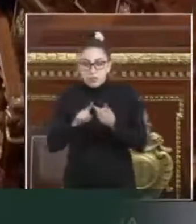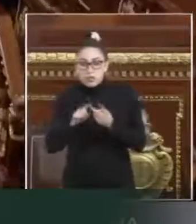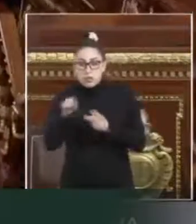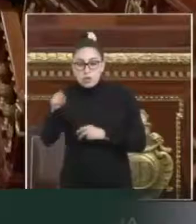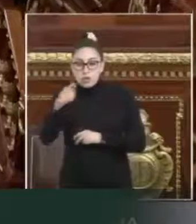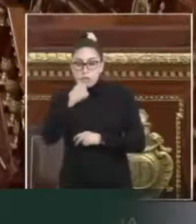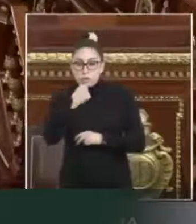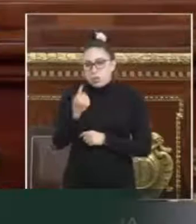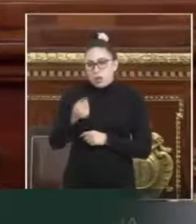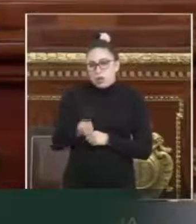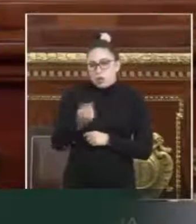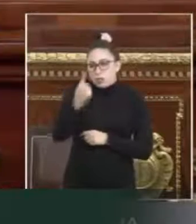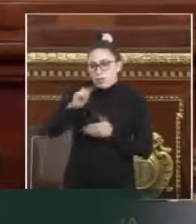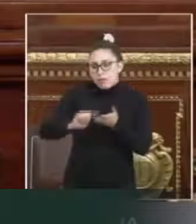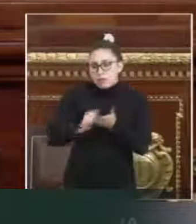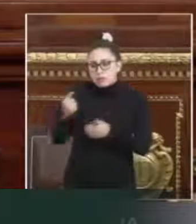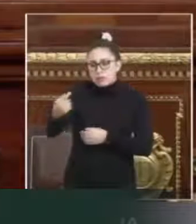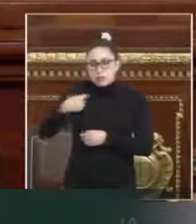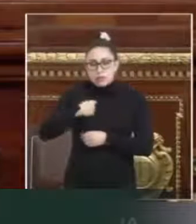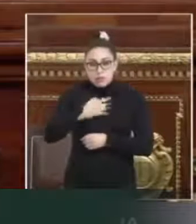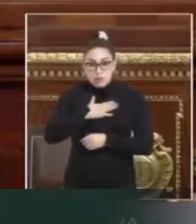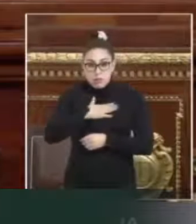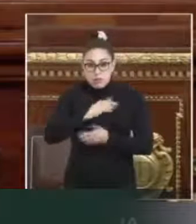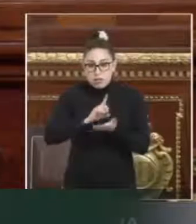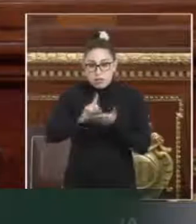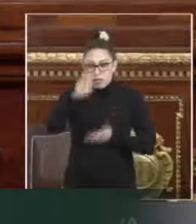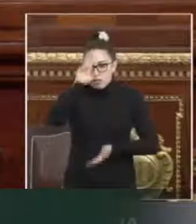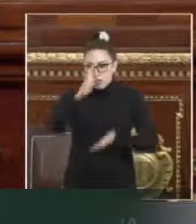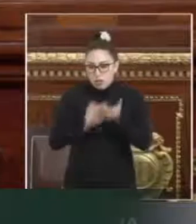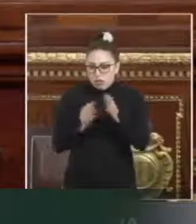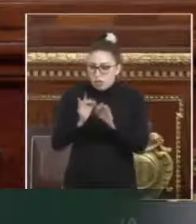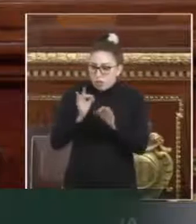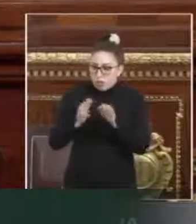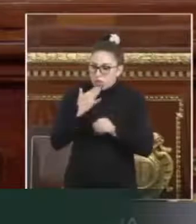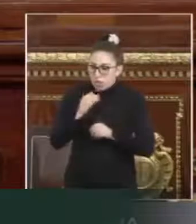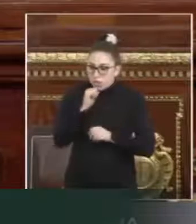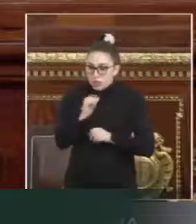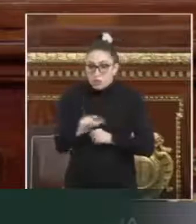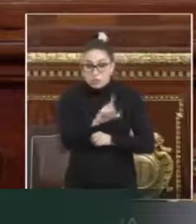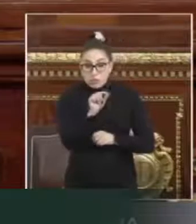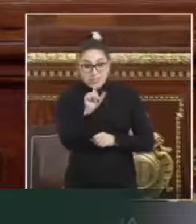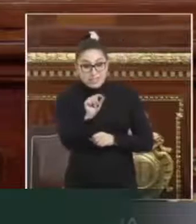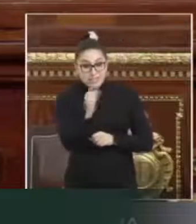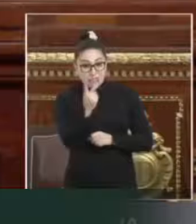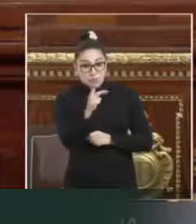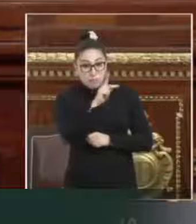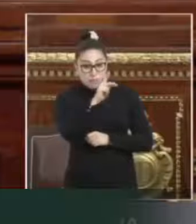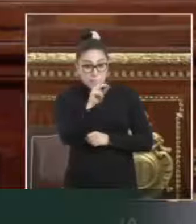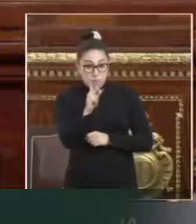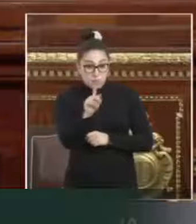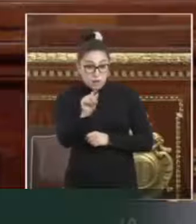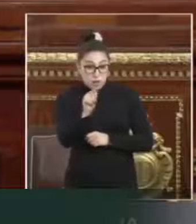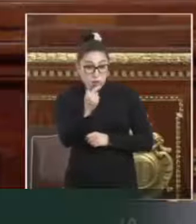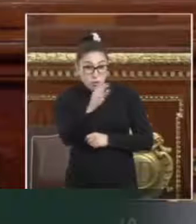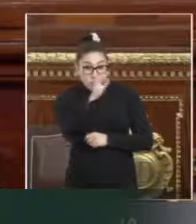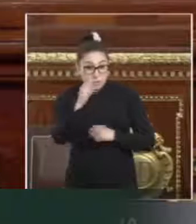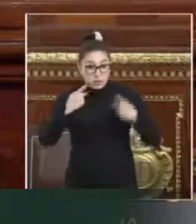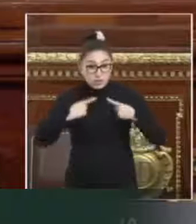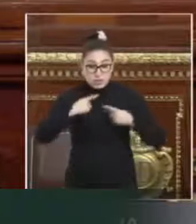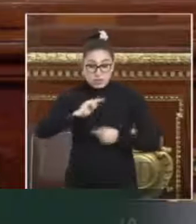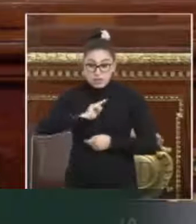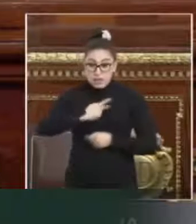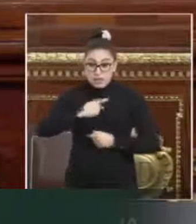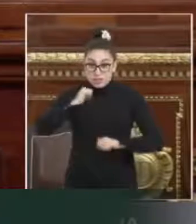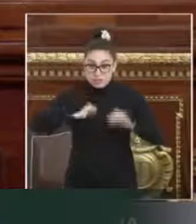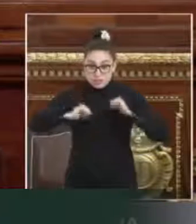para después de su muerte. Esto con respeto en todo momento de los derechos humanos y la no discriminación. Los testamentos que violenten los derechos humanos o el